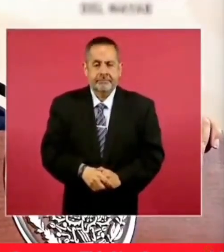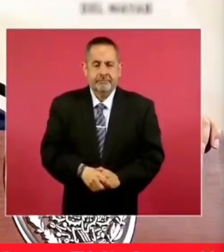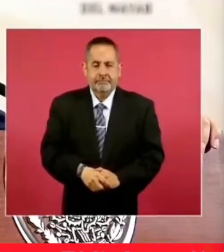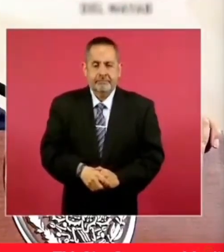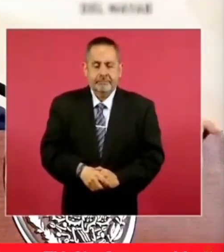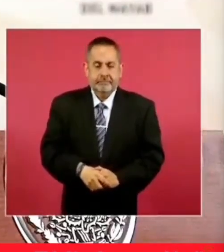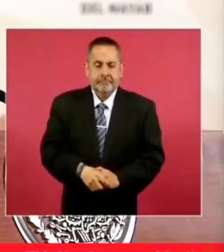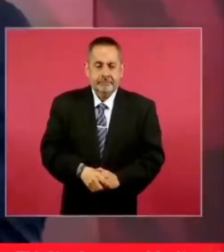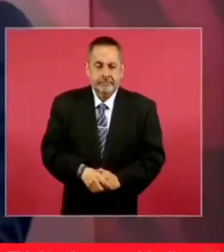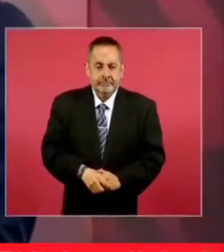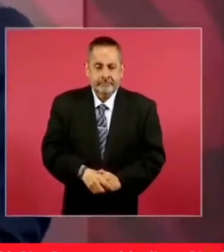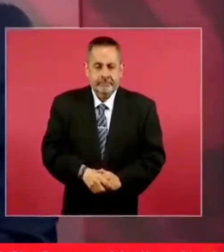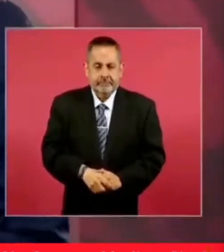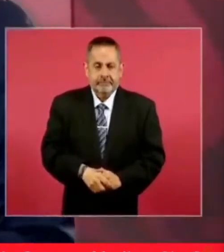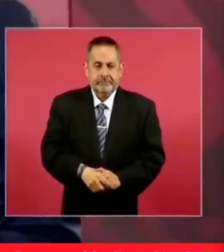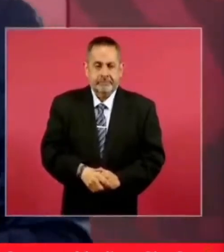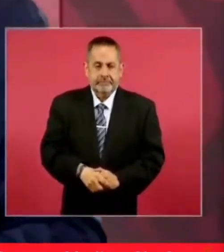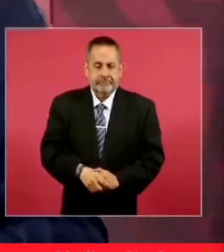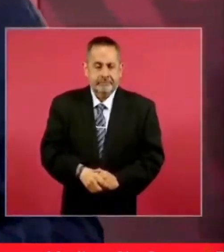se deje